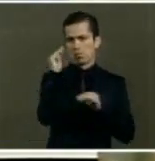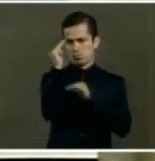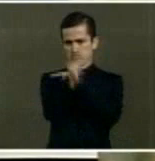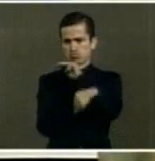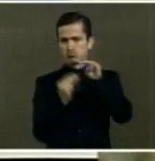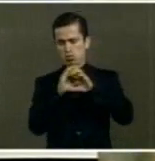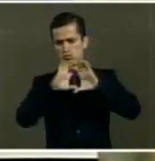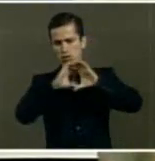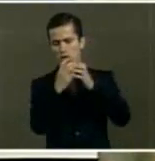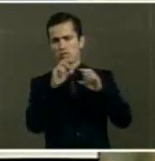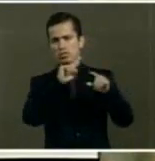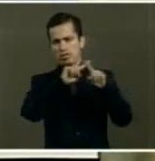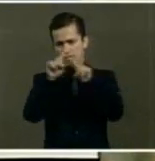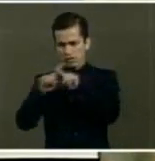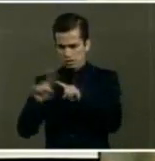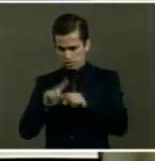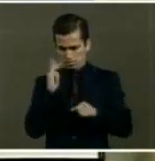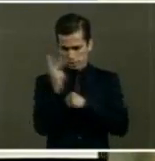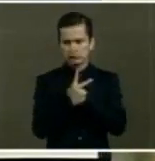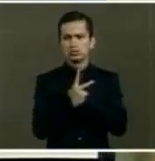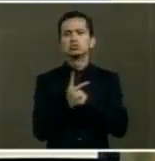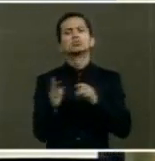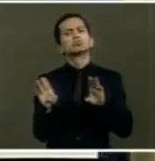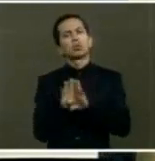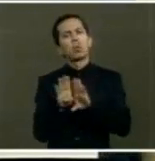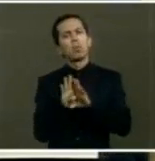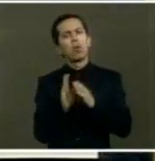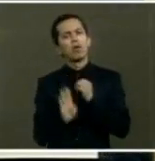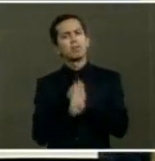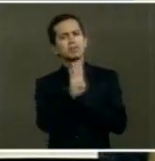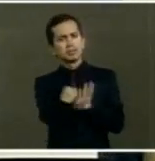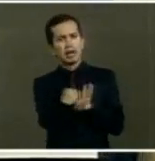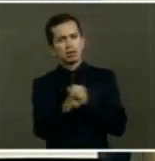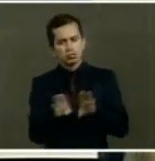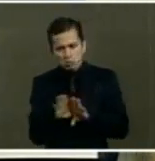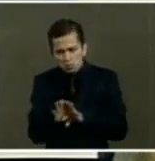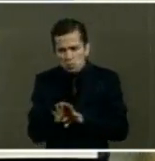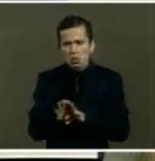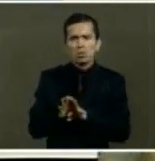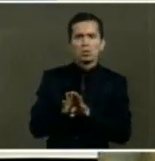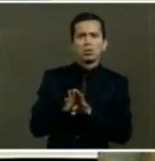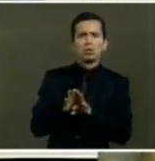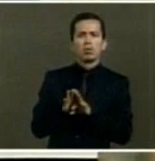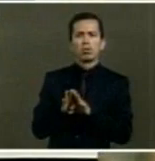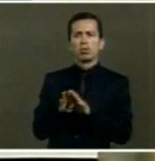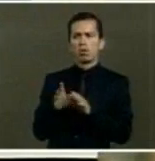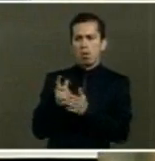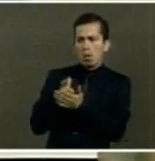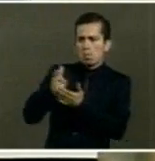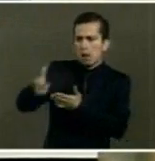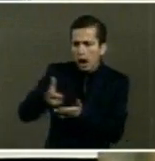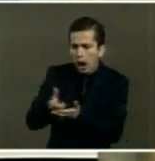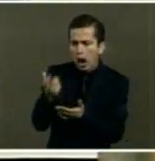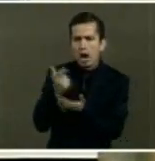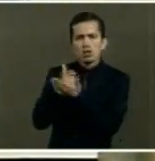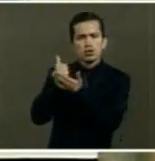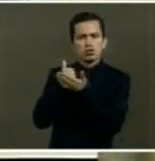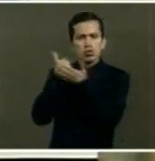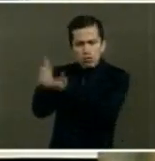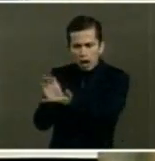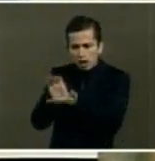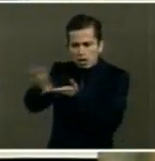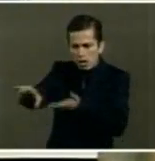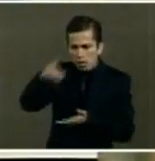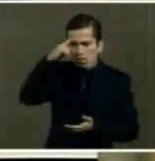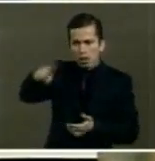del financiamiento de acciones de mitigación y adaptación, a través del financiamiento de acciones para reducir